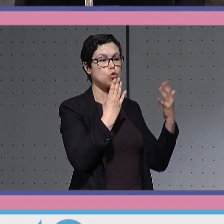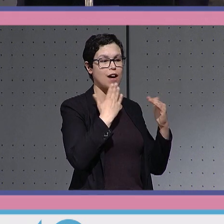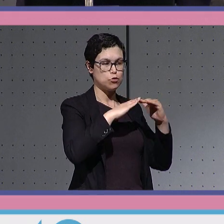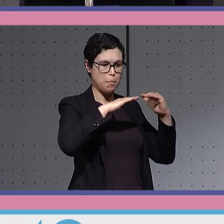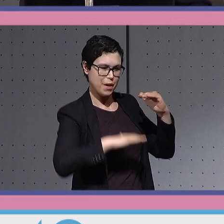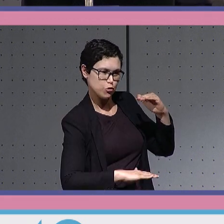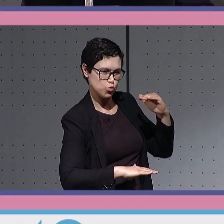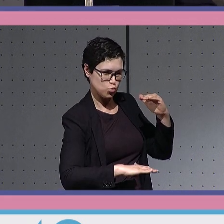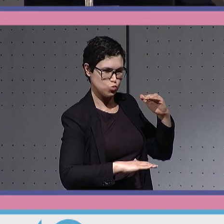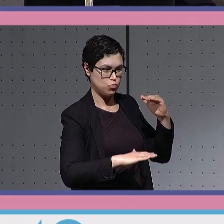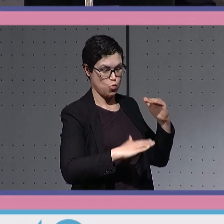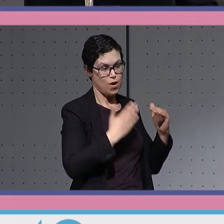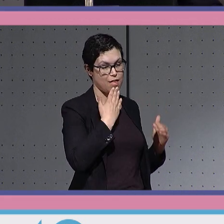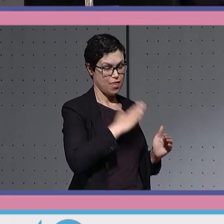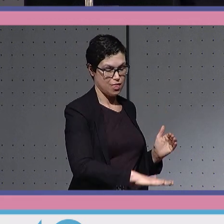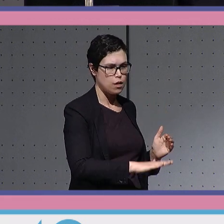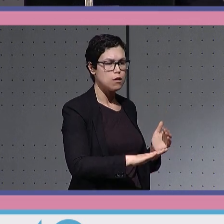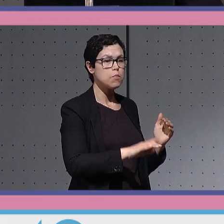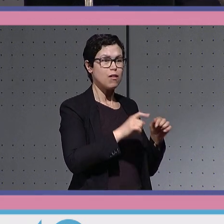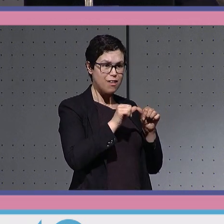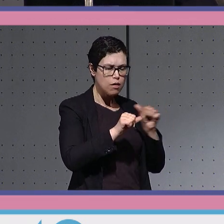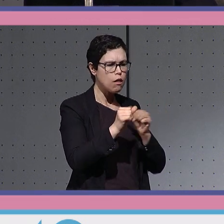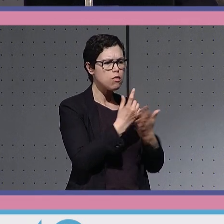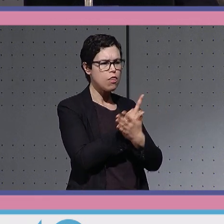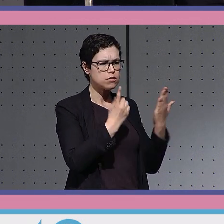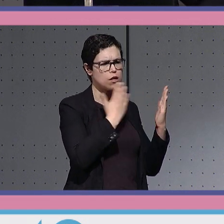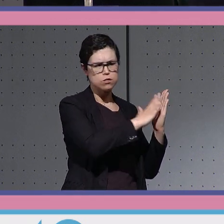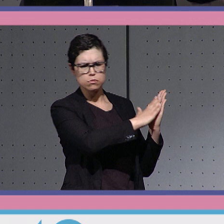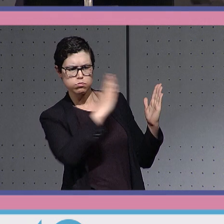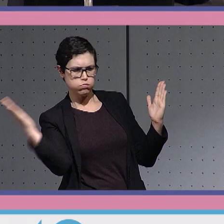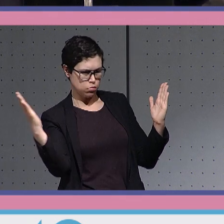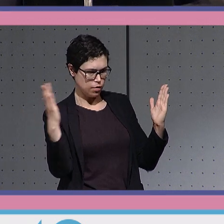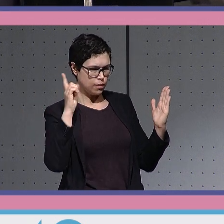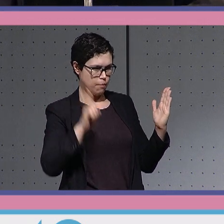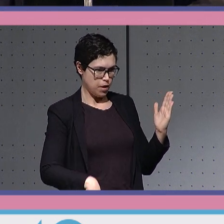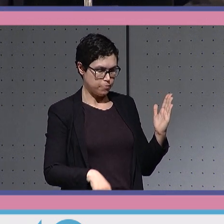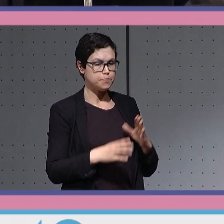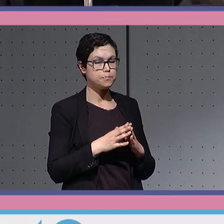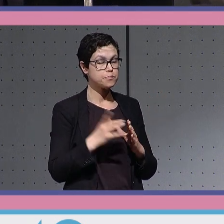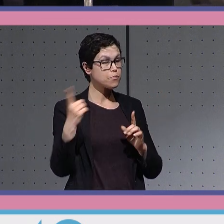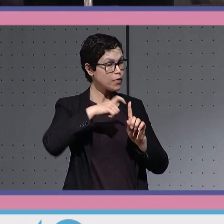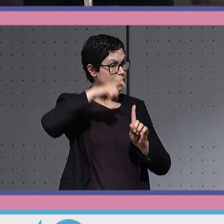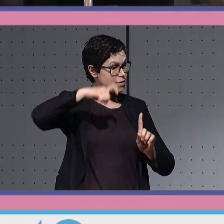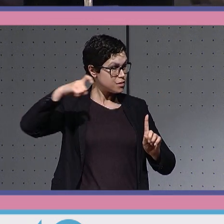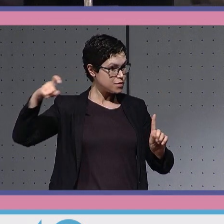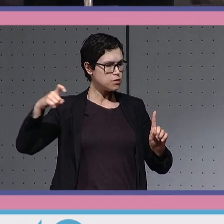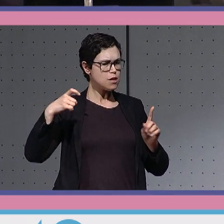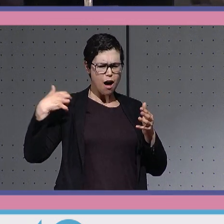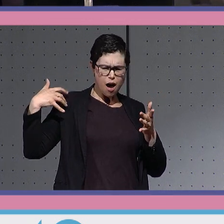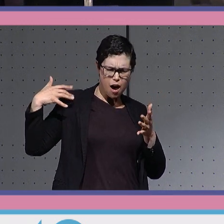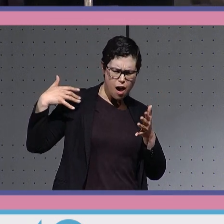tienen un seguimiento también hasta los 16 años. Y aquí vemos cómo han sido las cifras a lo largo de todo este